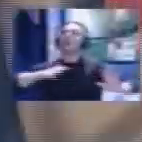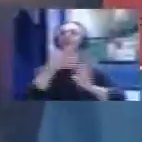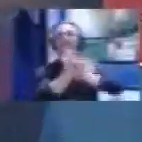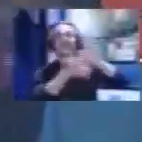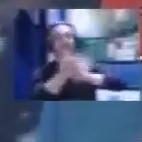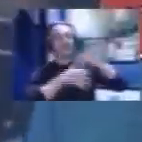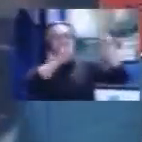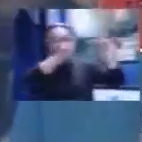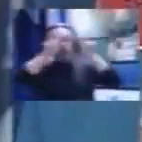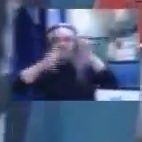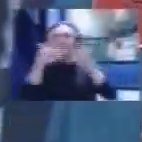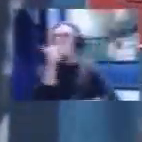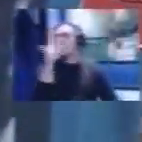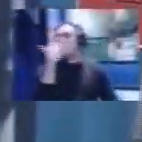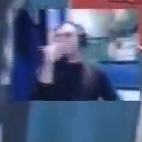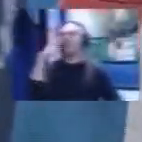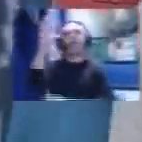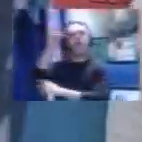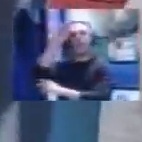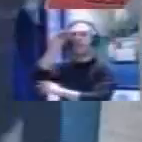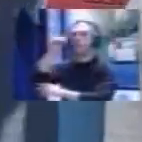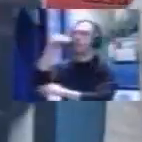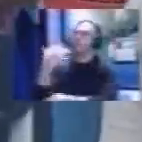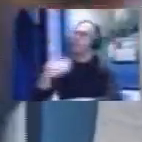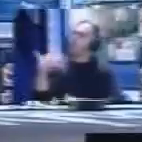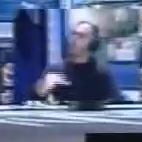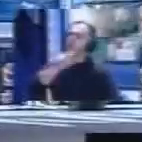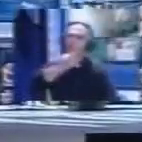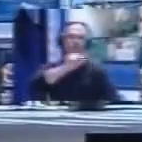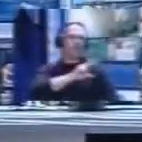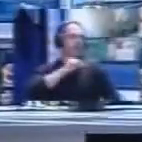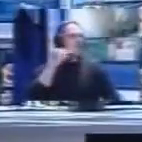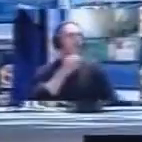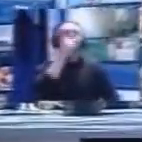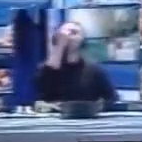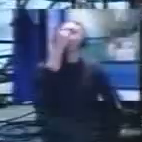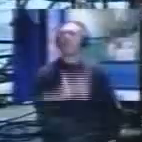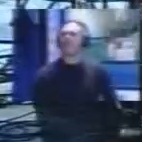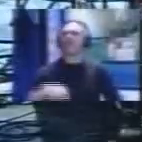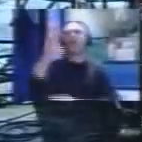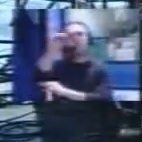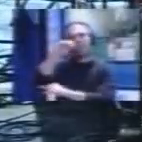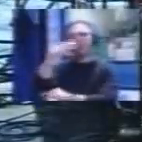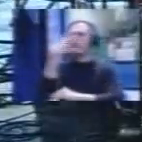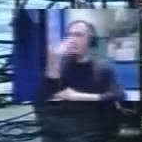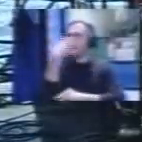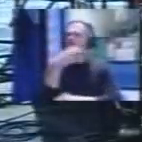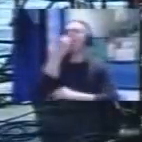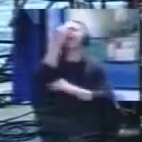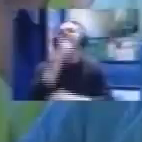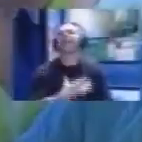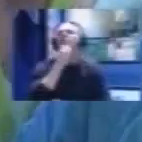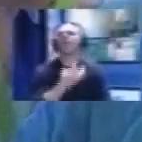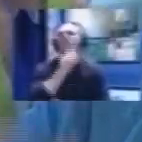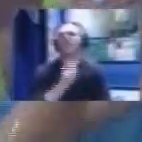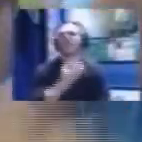los carnavales, el de más paloma, ese no va más. Eso sí es carnaval, no se puede comparar,